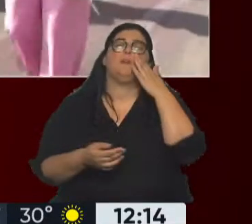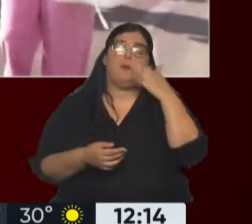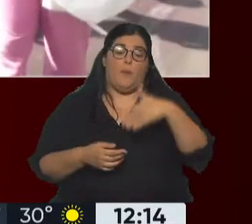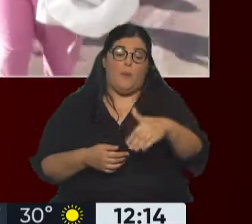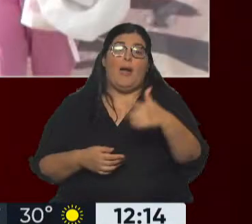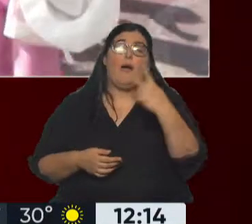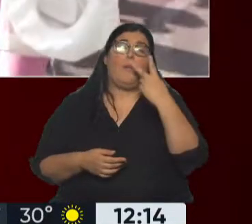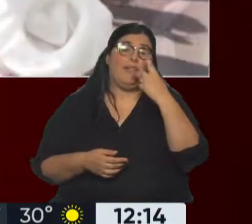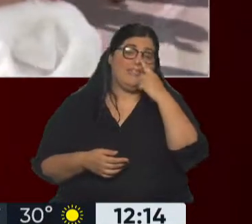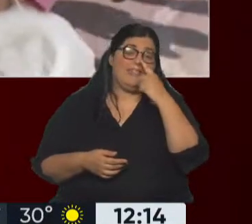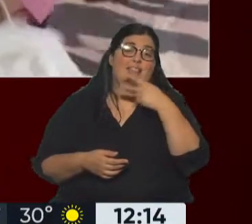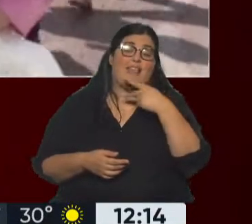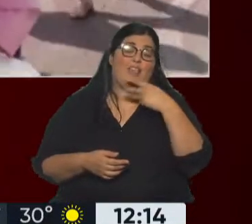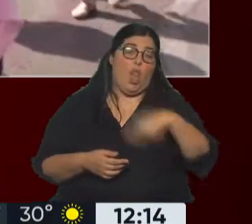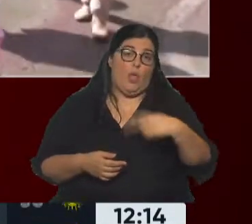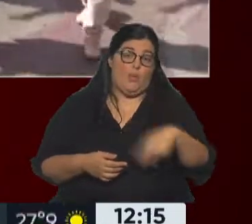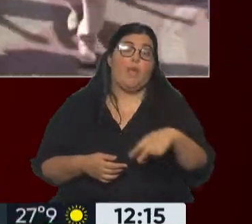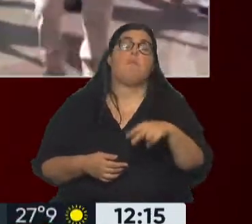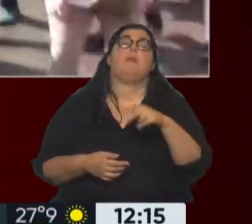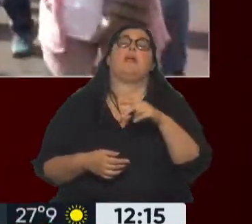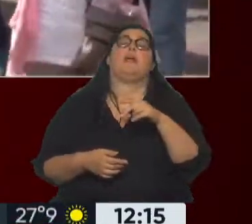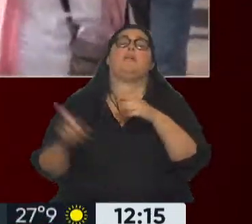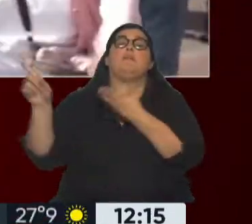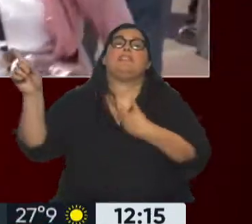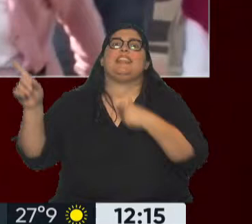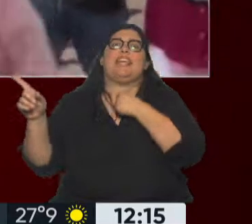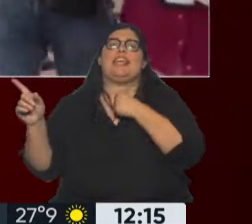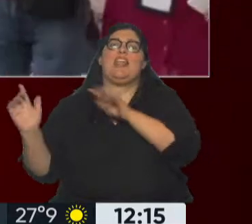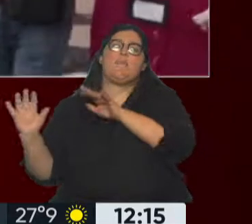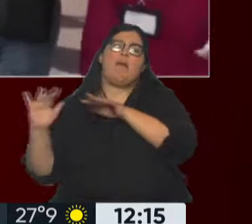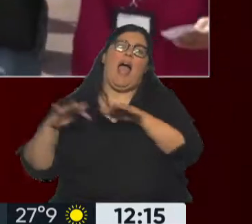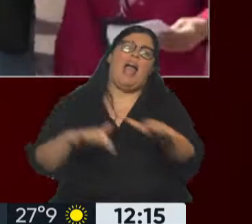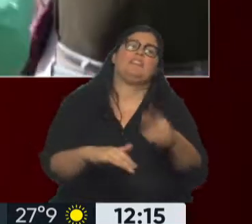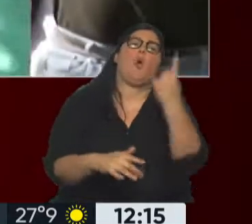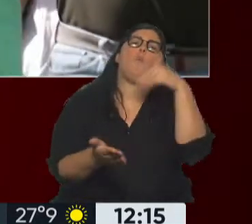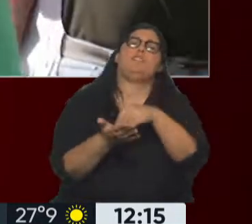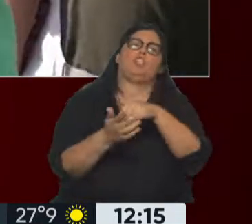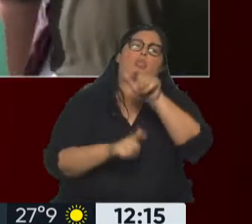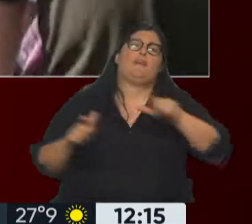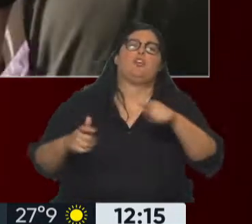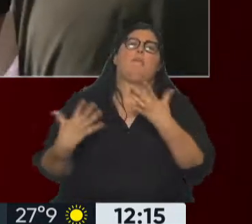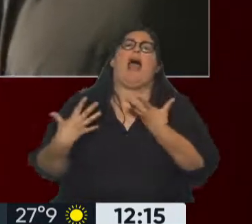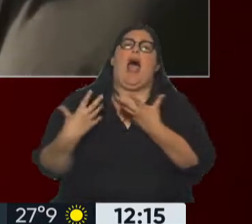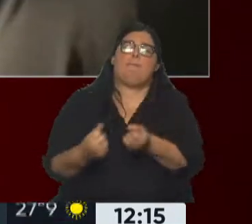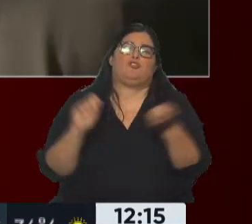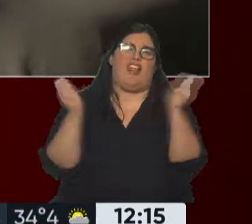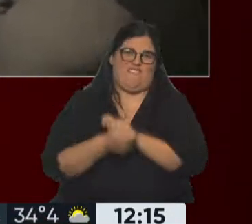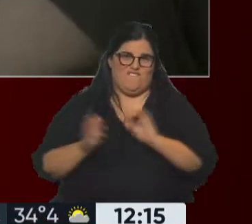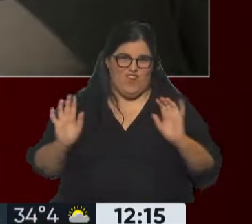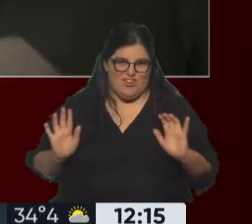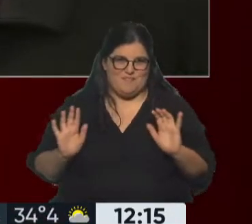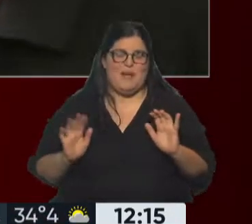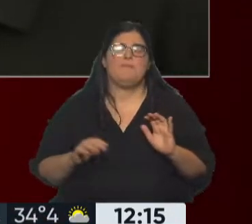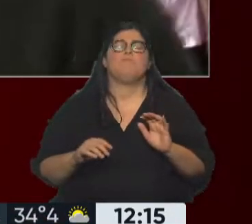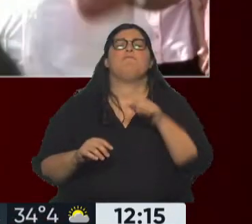va a haber una marcha que López Obrador quiere meter 1 millón de personas para apoyar esta reforma. Y acá también está vinculado